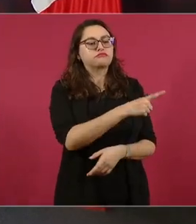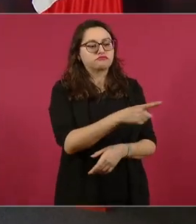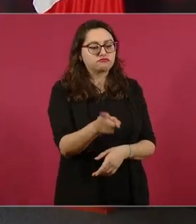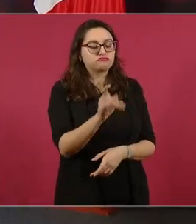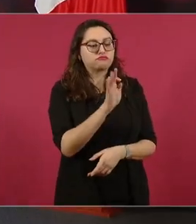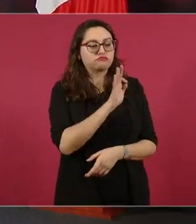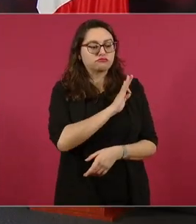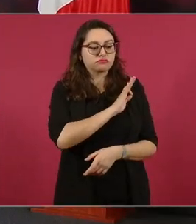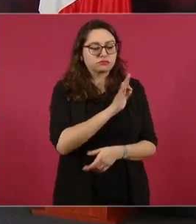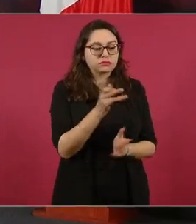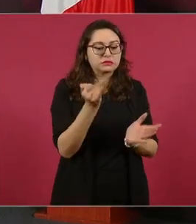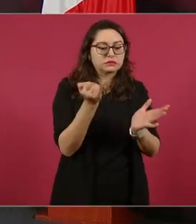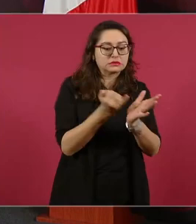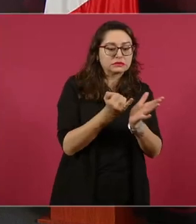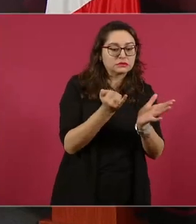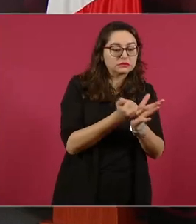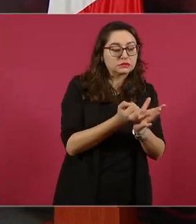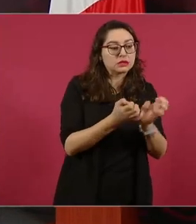fiscal,